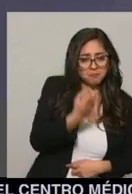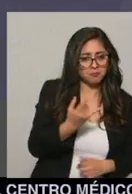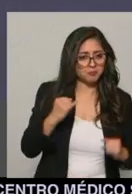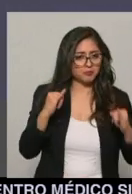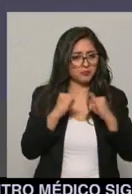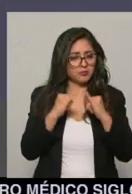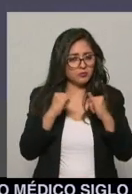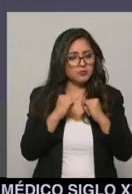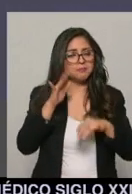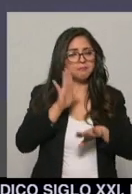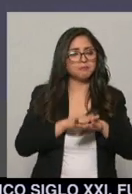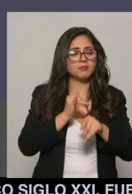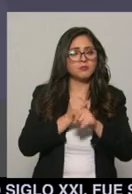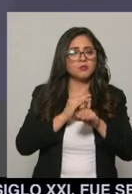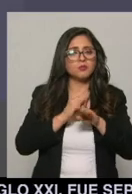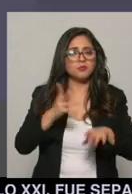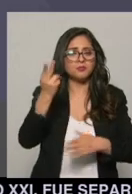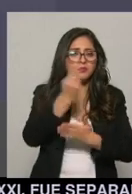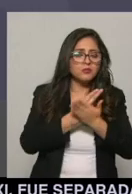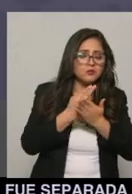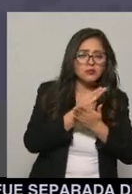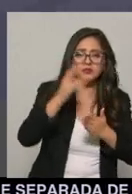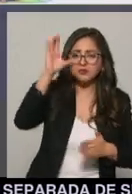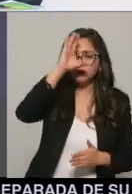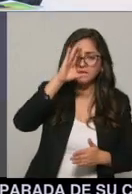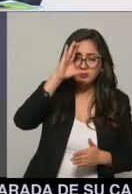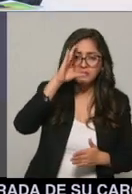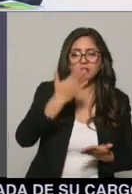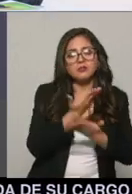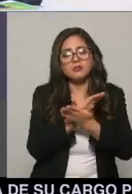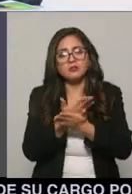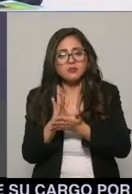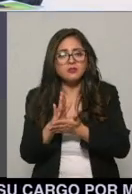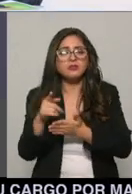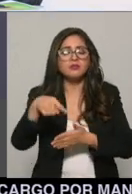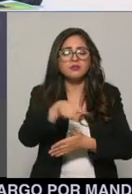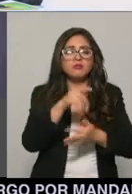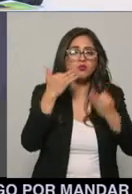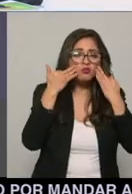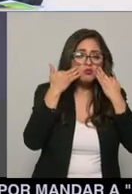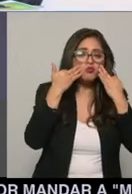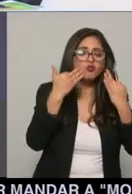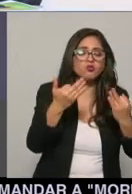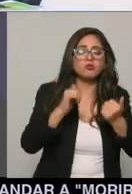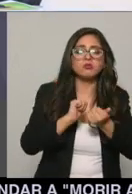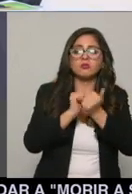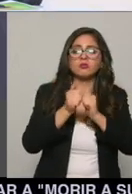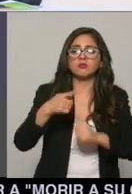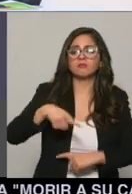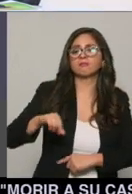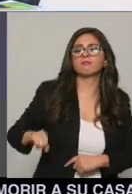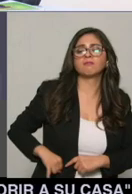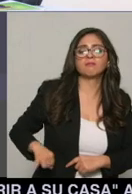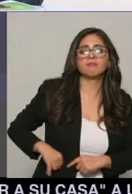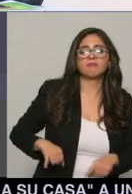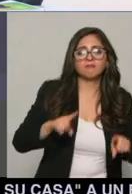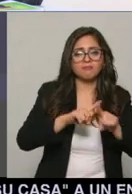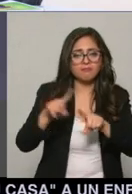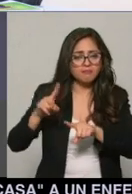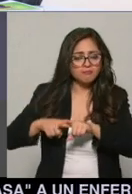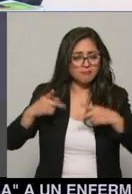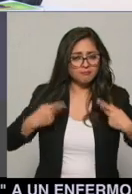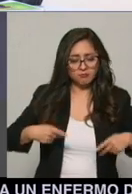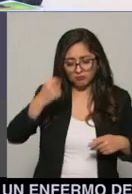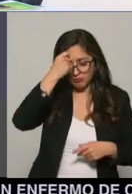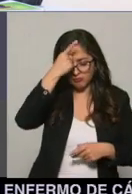generen contenidos audiovisuales de ciencia, y también muestra el interés de los productores, de los